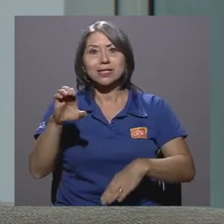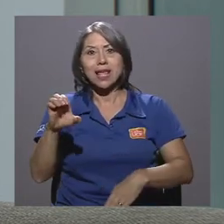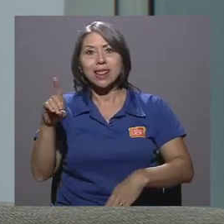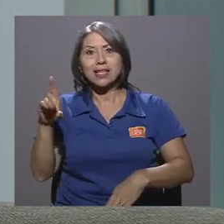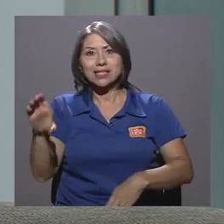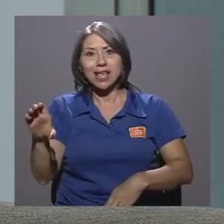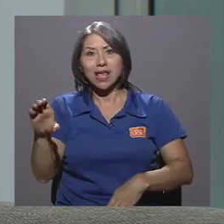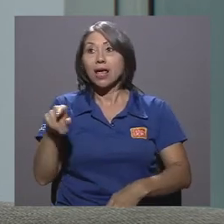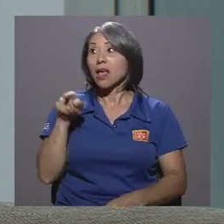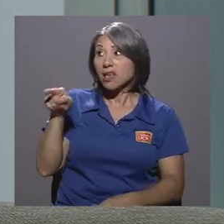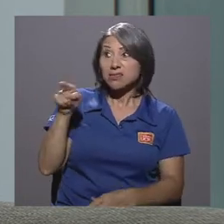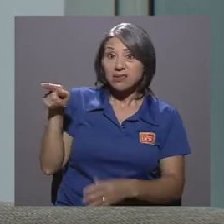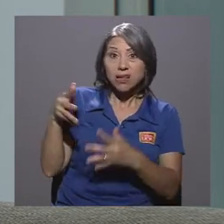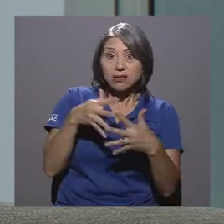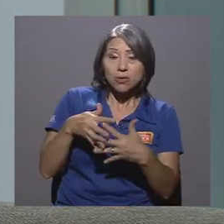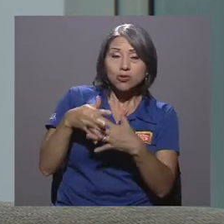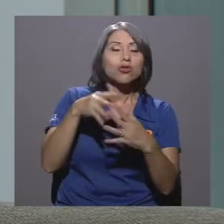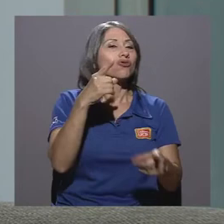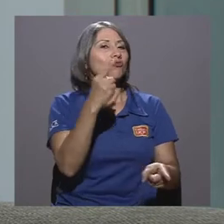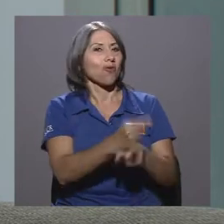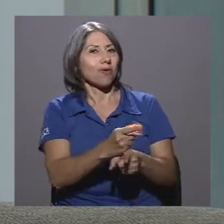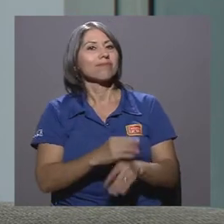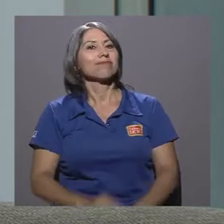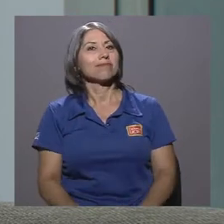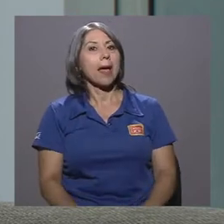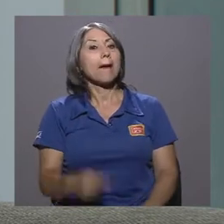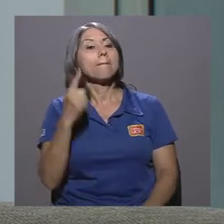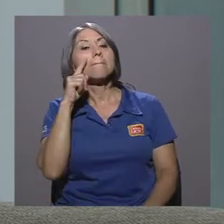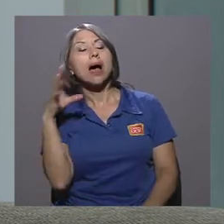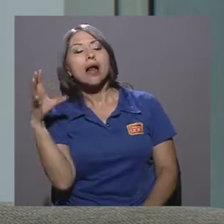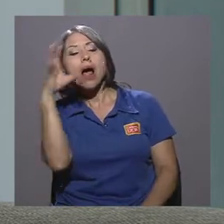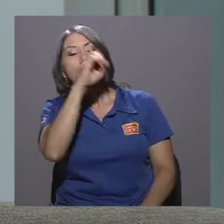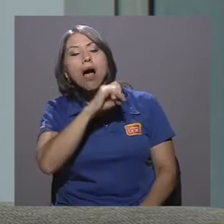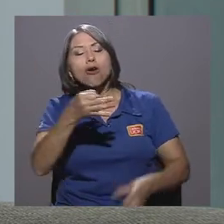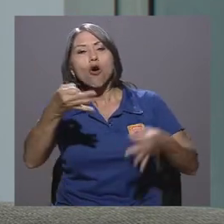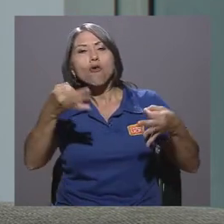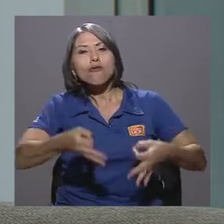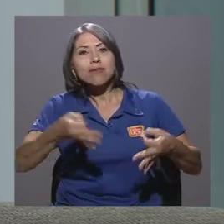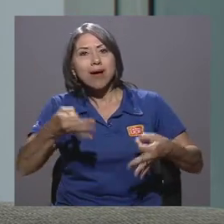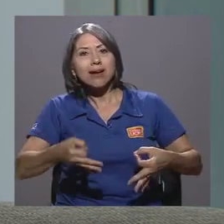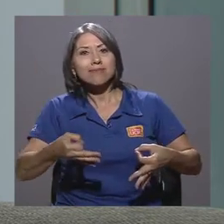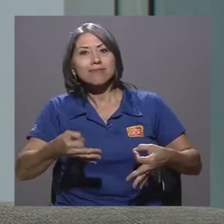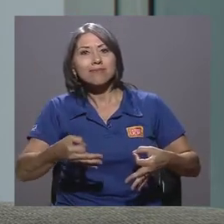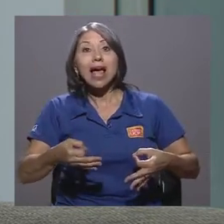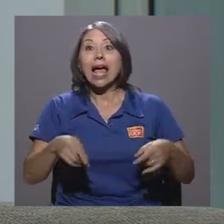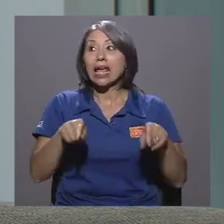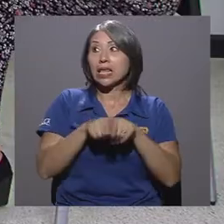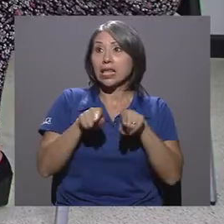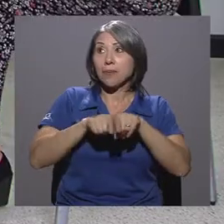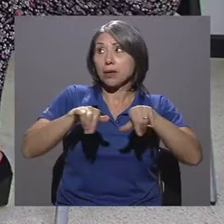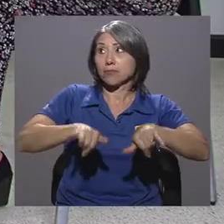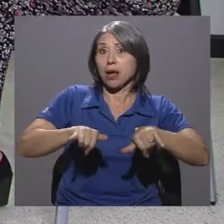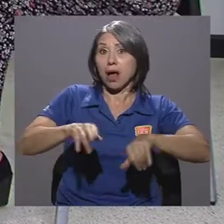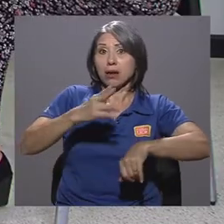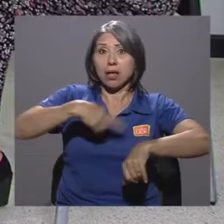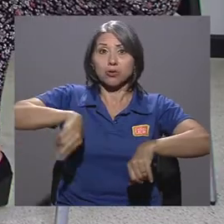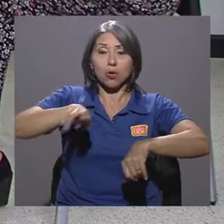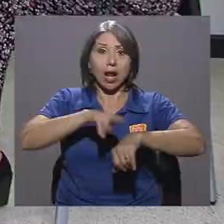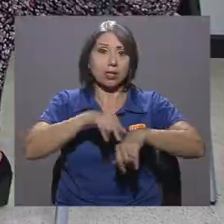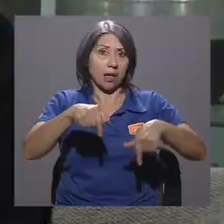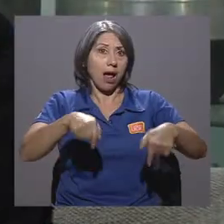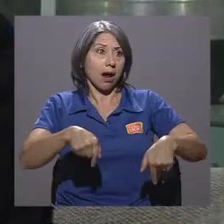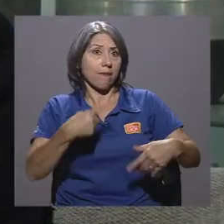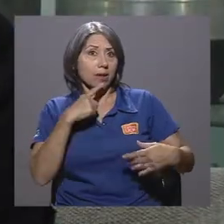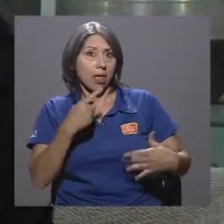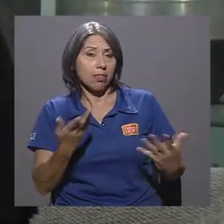Unidos? Sí, correcto. Okay. Correcto. Para confirmar. Y nacionales, perdón, doctora, serían acá, ¿verdad?